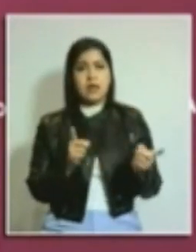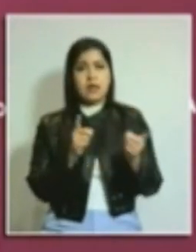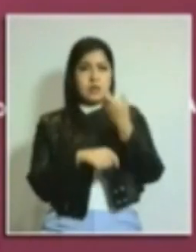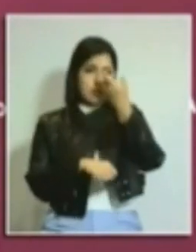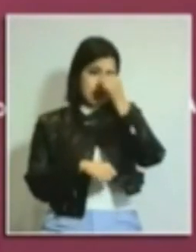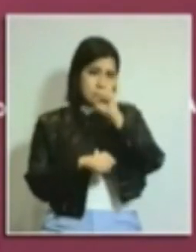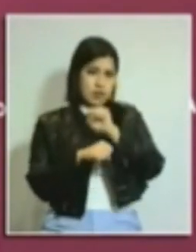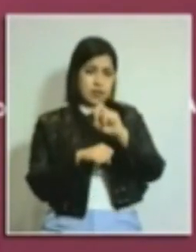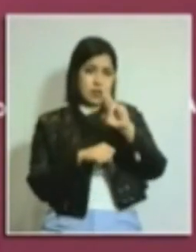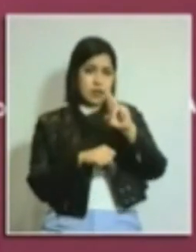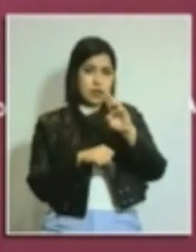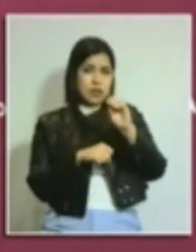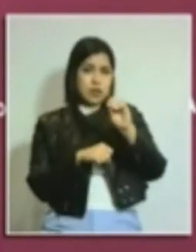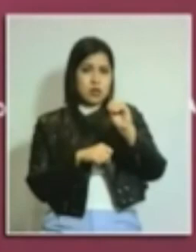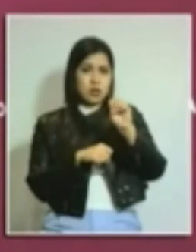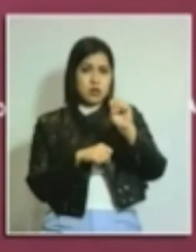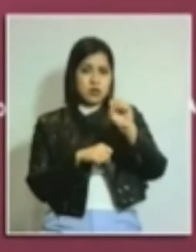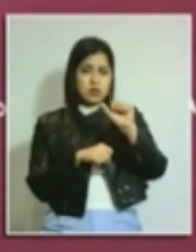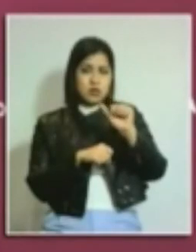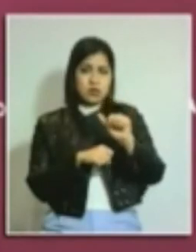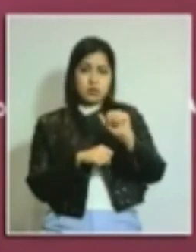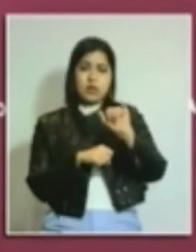se encabeza